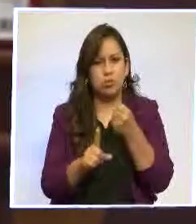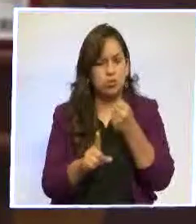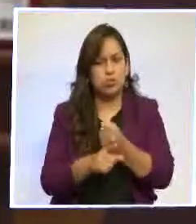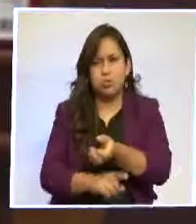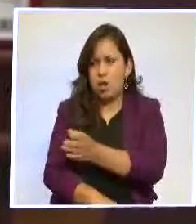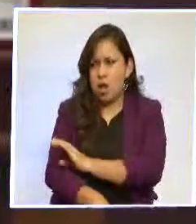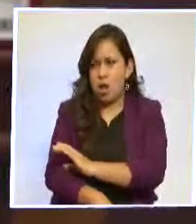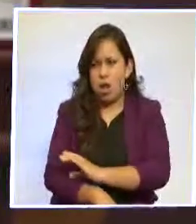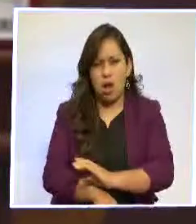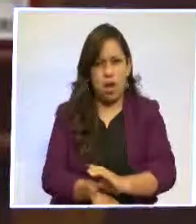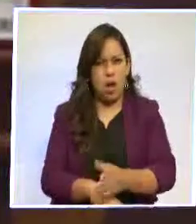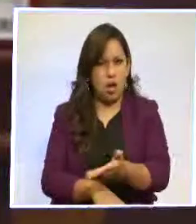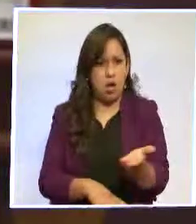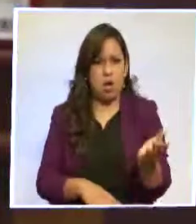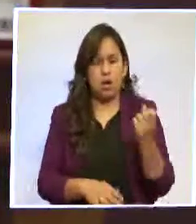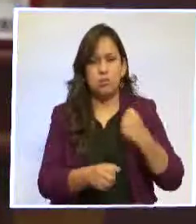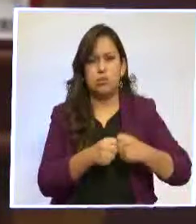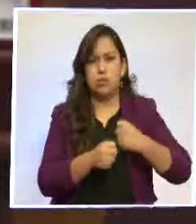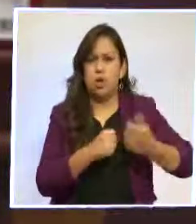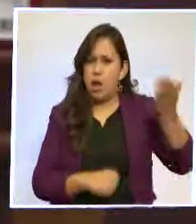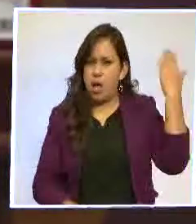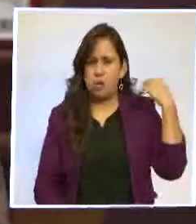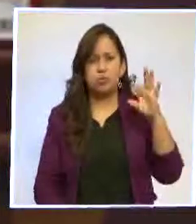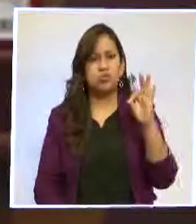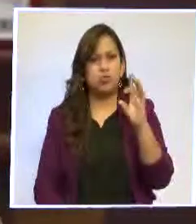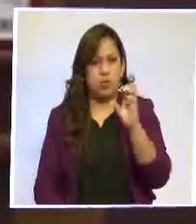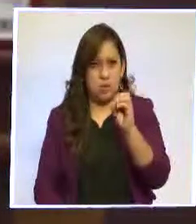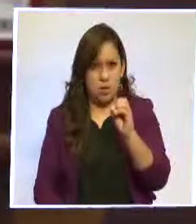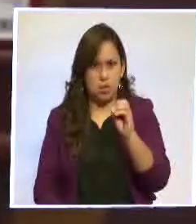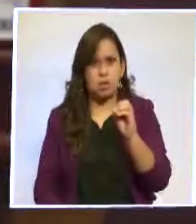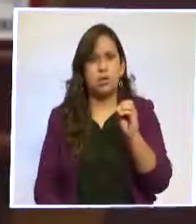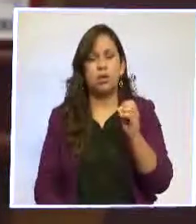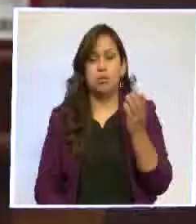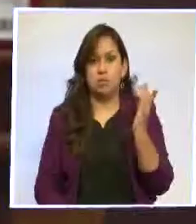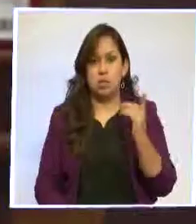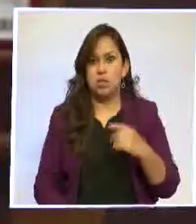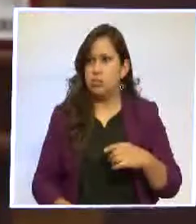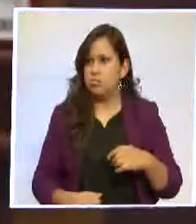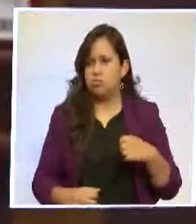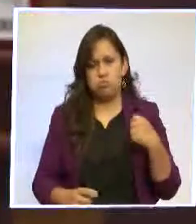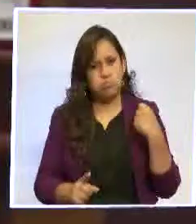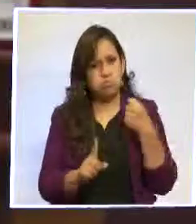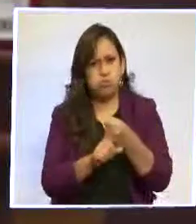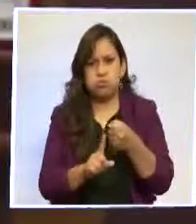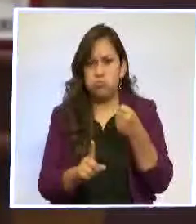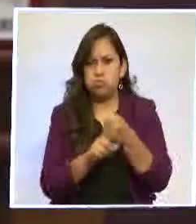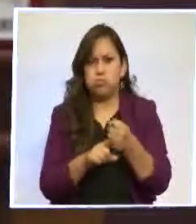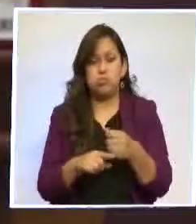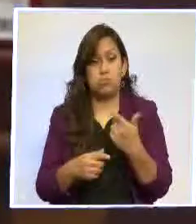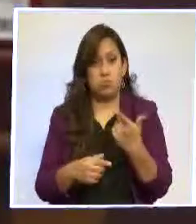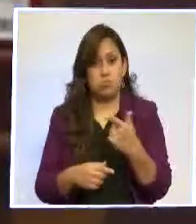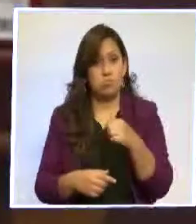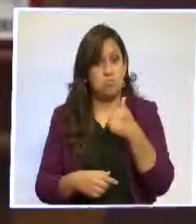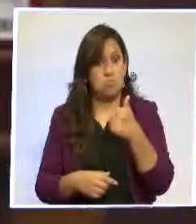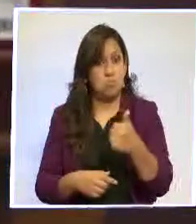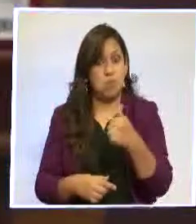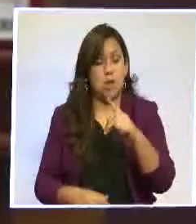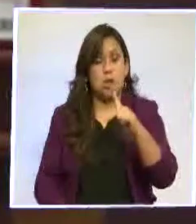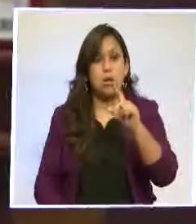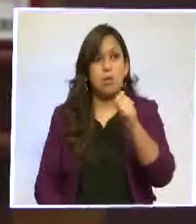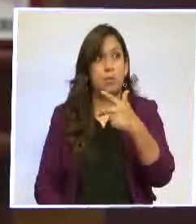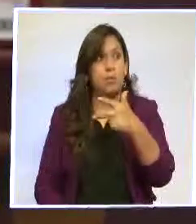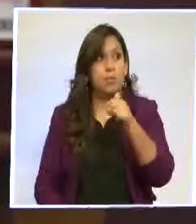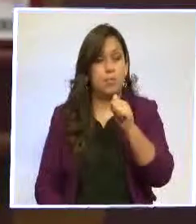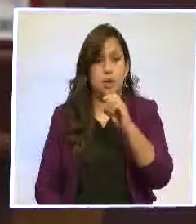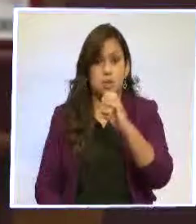campesina de los años 90, cuando irrumpe el movimiento indígena en el Ecuador y forma un brazo político que es Pachacútic. Que